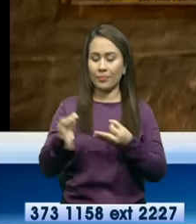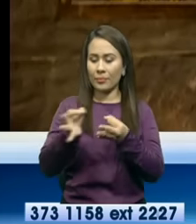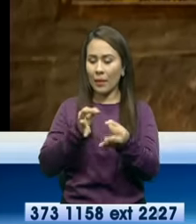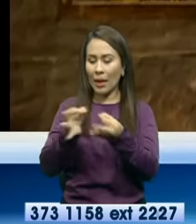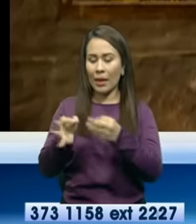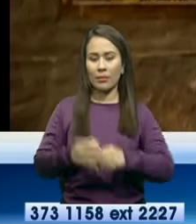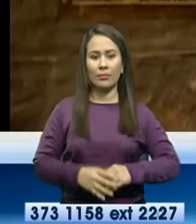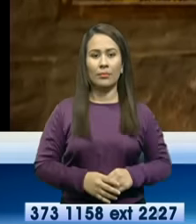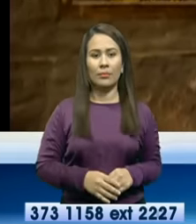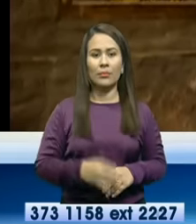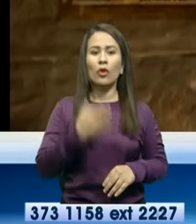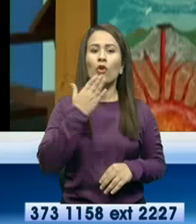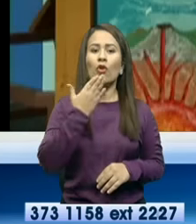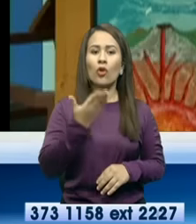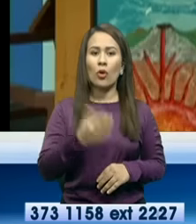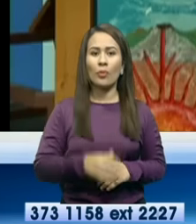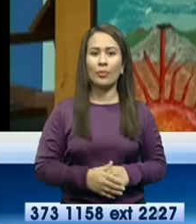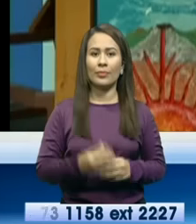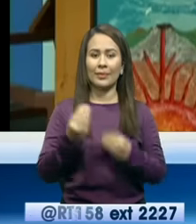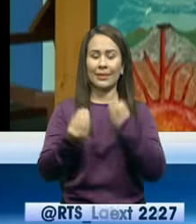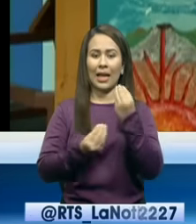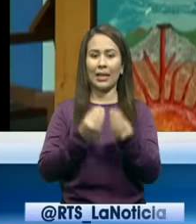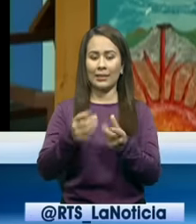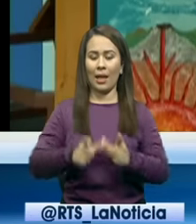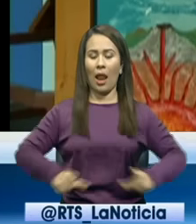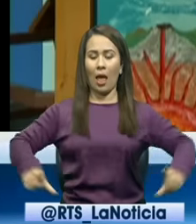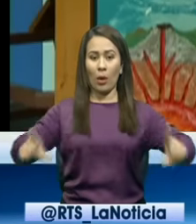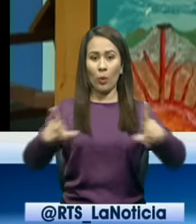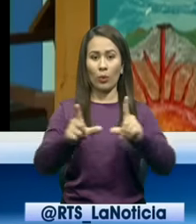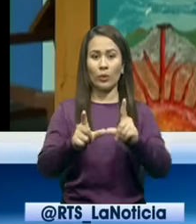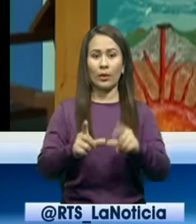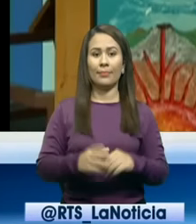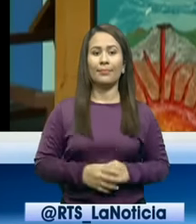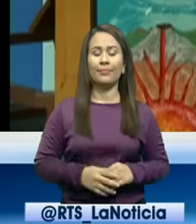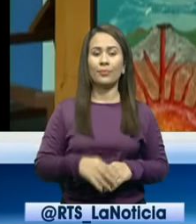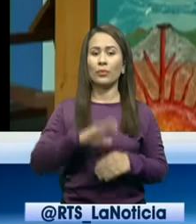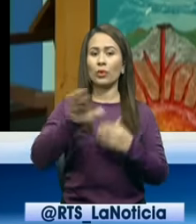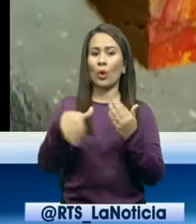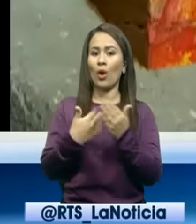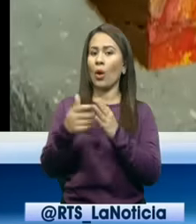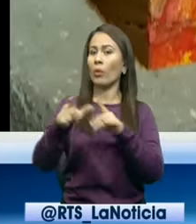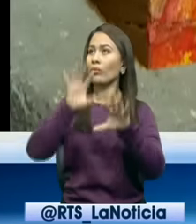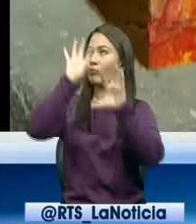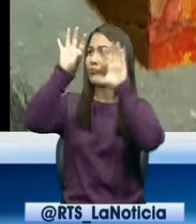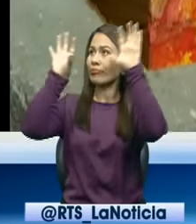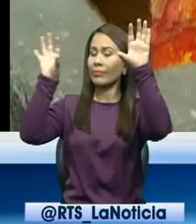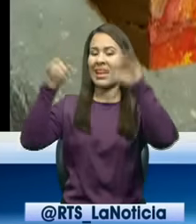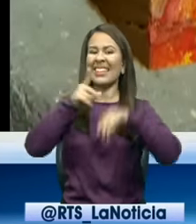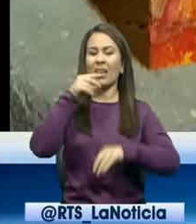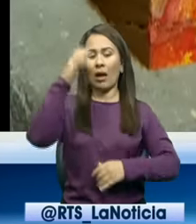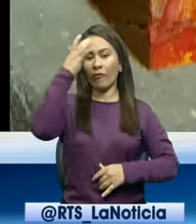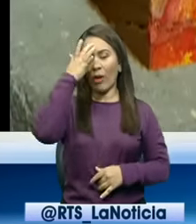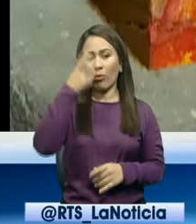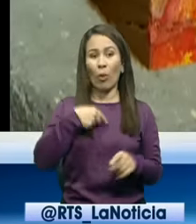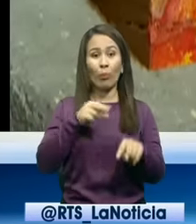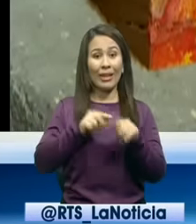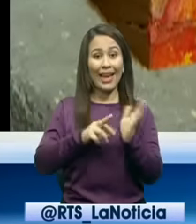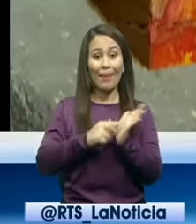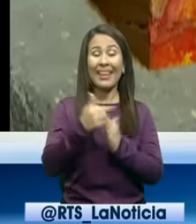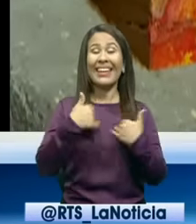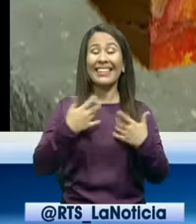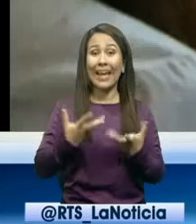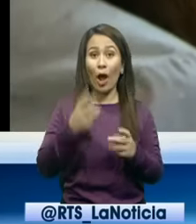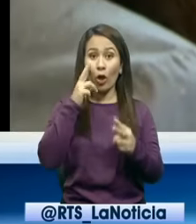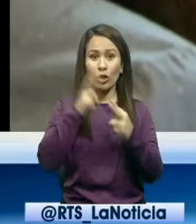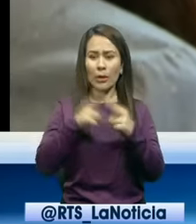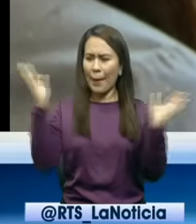está cómo se formó nuestra laguna Cuicocha y también todas las zonas, la parte alta, la parte media y la parte baja,